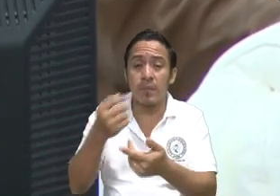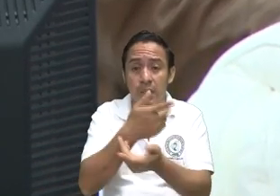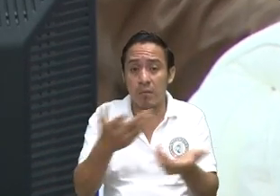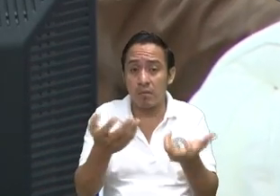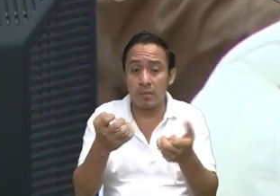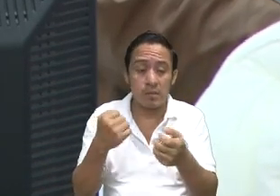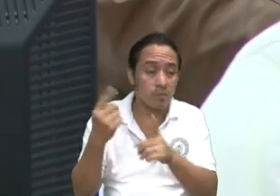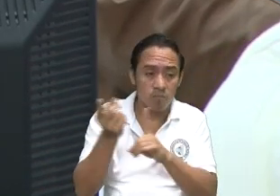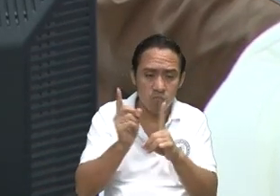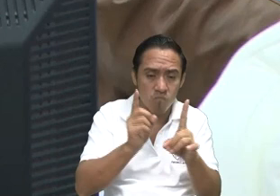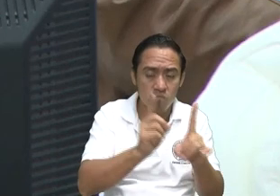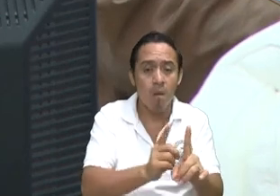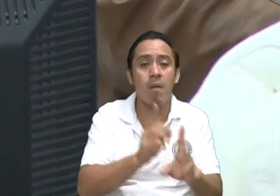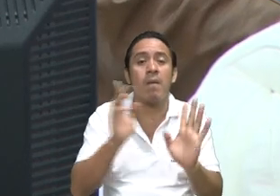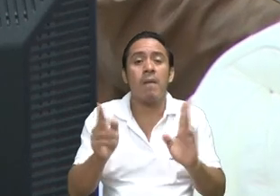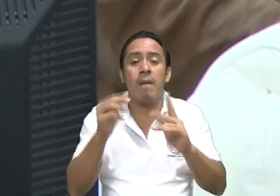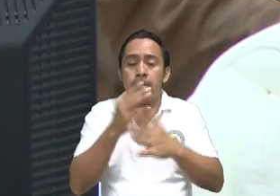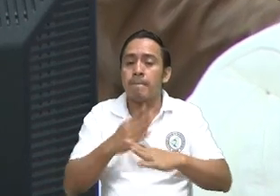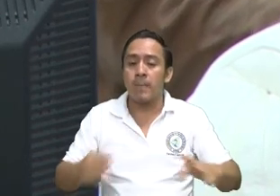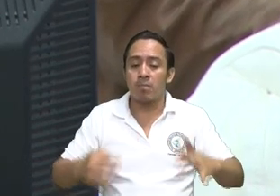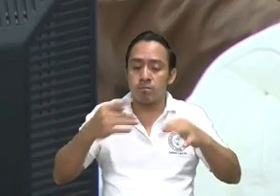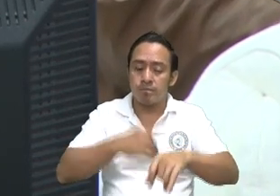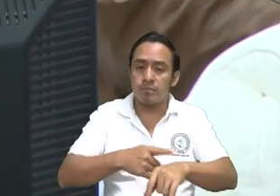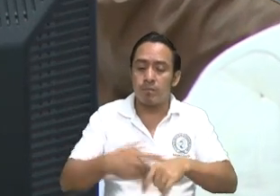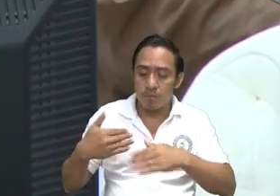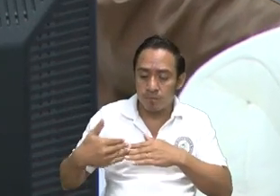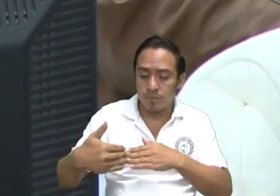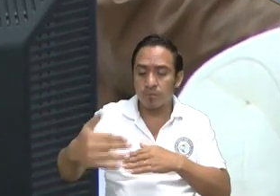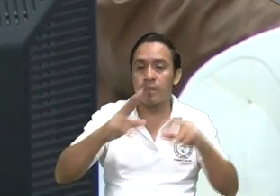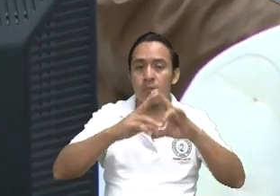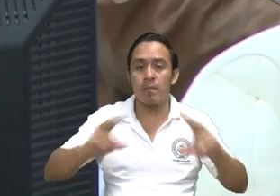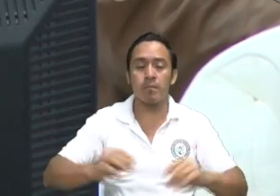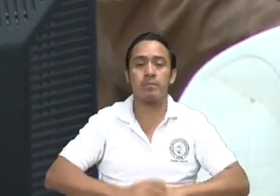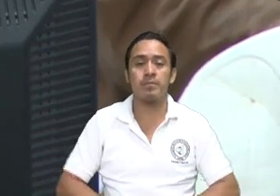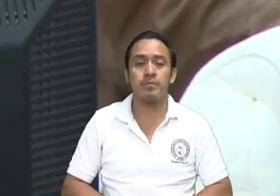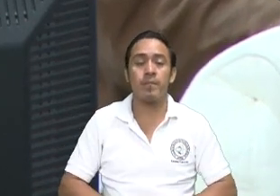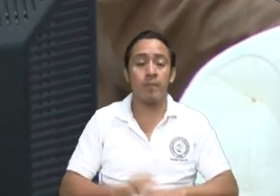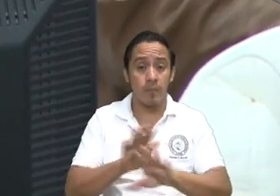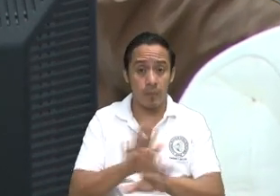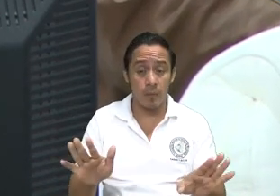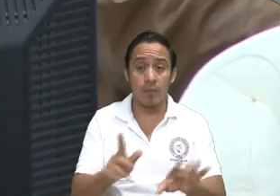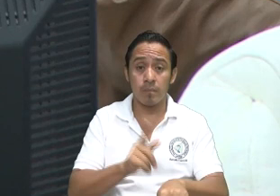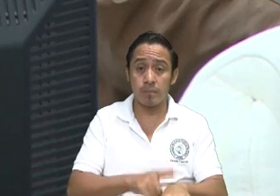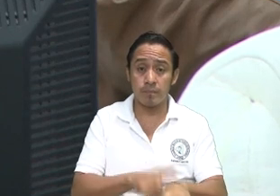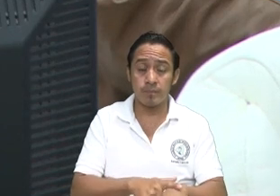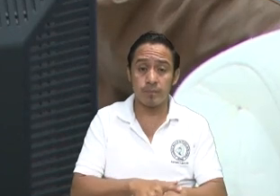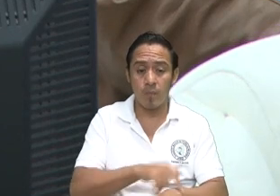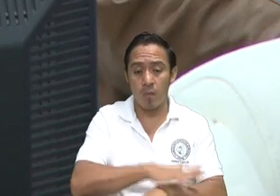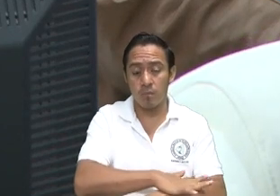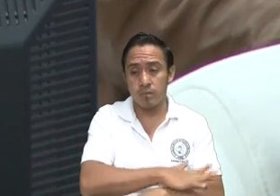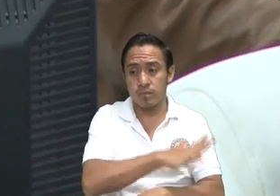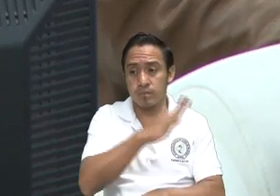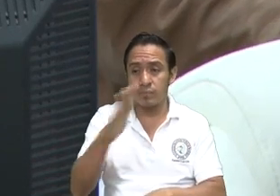paz duradera para el pueblo de Nicaragua. Luego, en el tiempo,